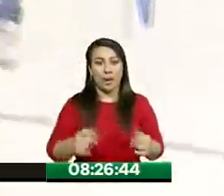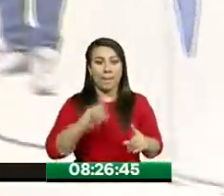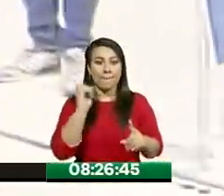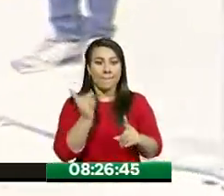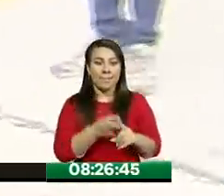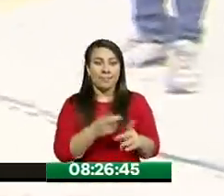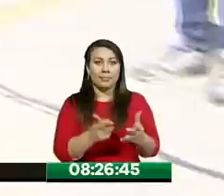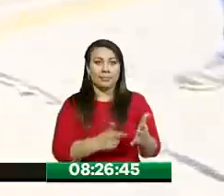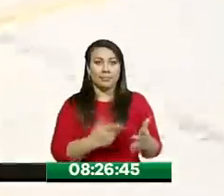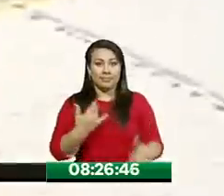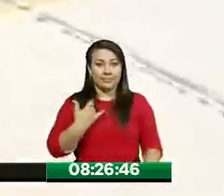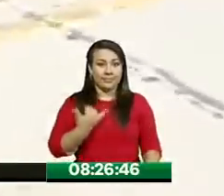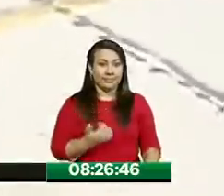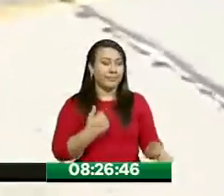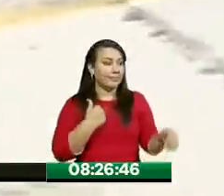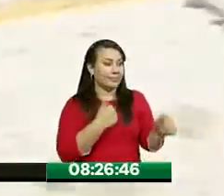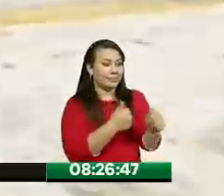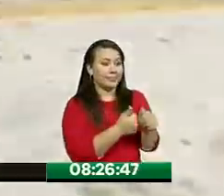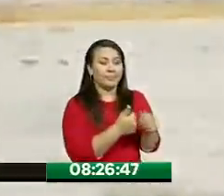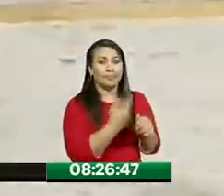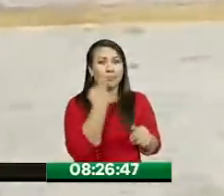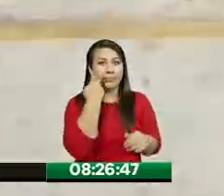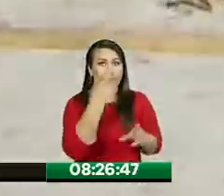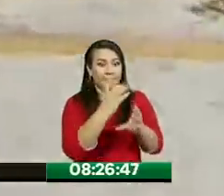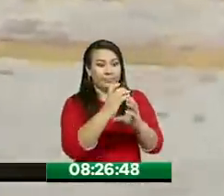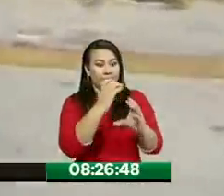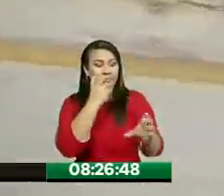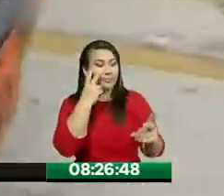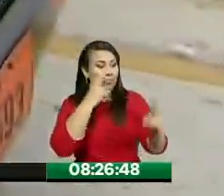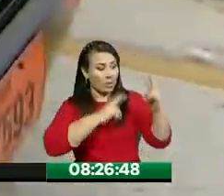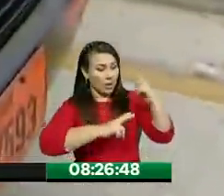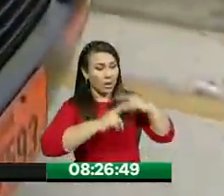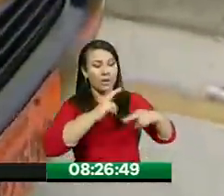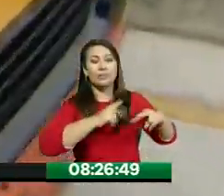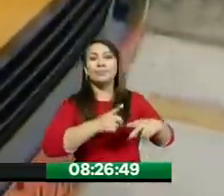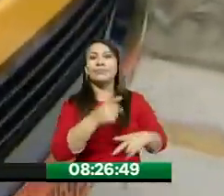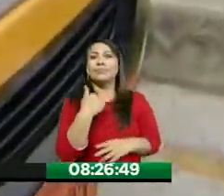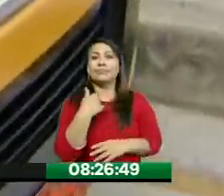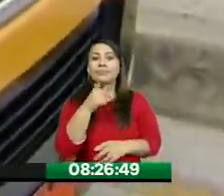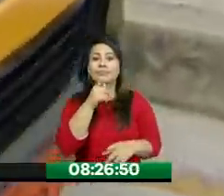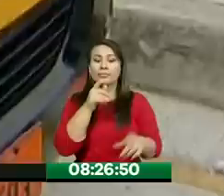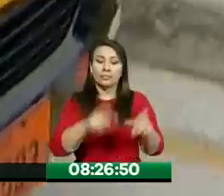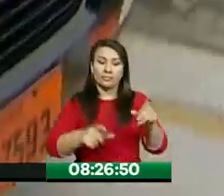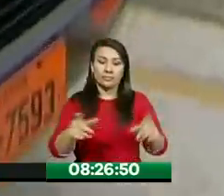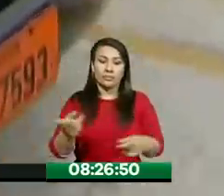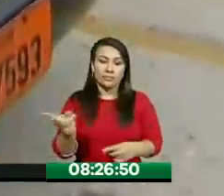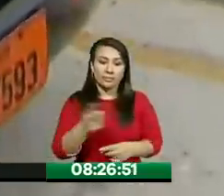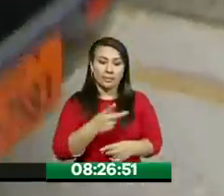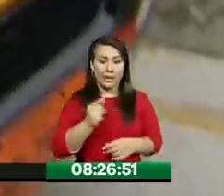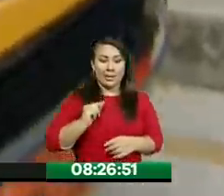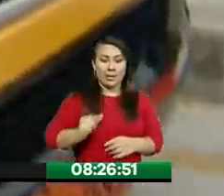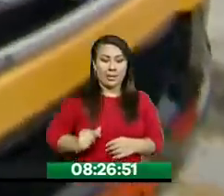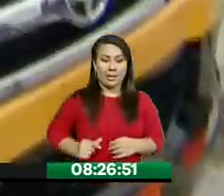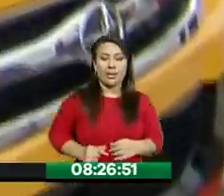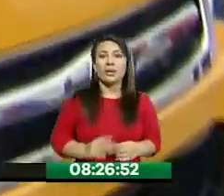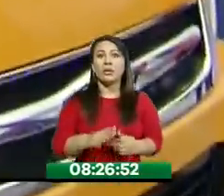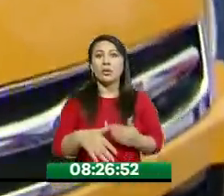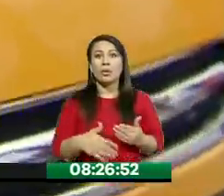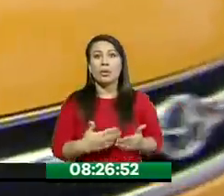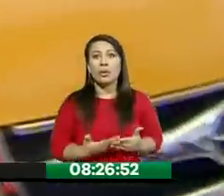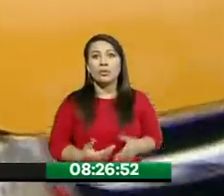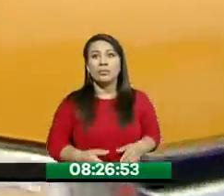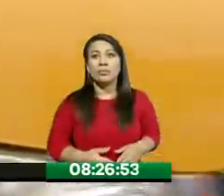existir de padres a hijos y precisamente para que ellos puedan decirle la verdad. Muy bien, la Policía Nacional realizó un